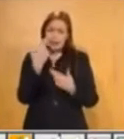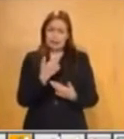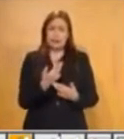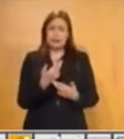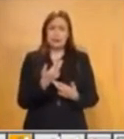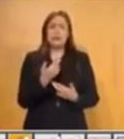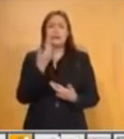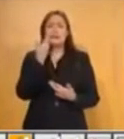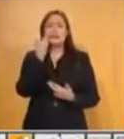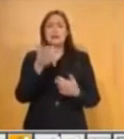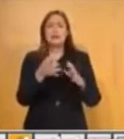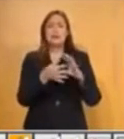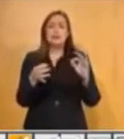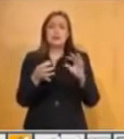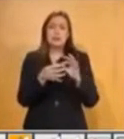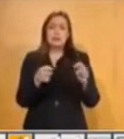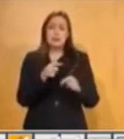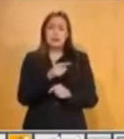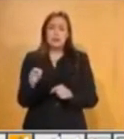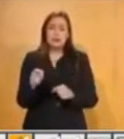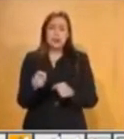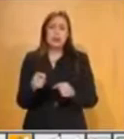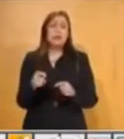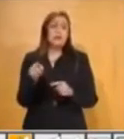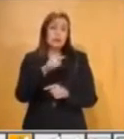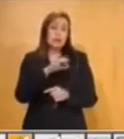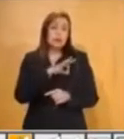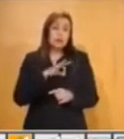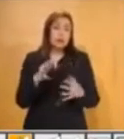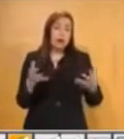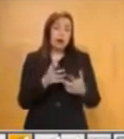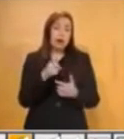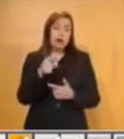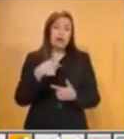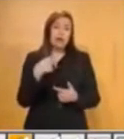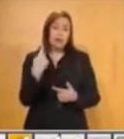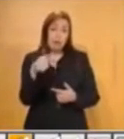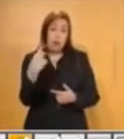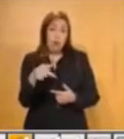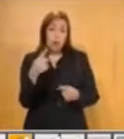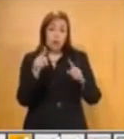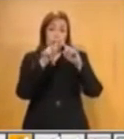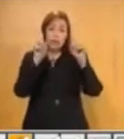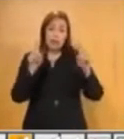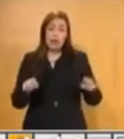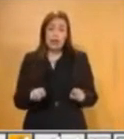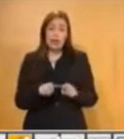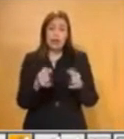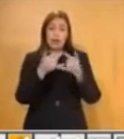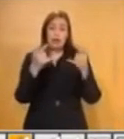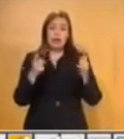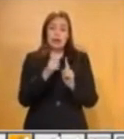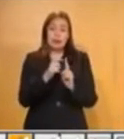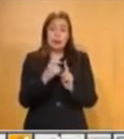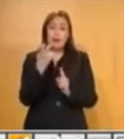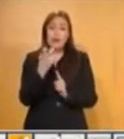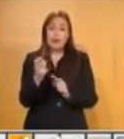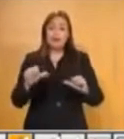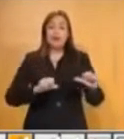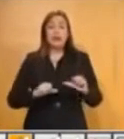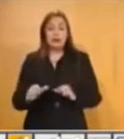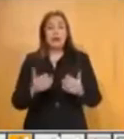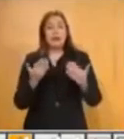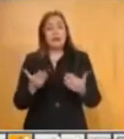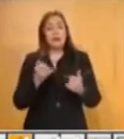explain you how to create your comic strip, because this is going to be the product that you must make at the